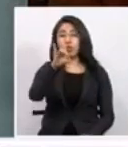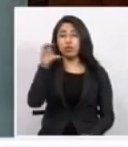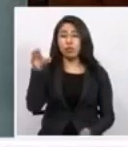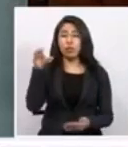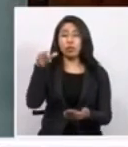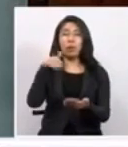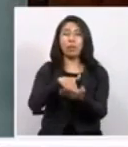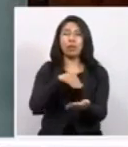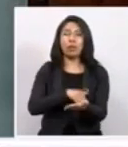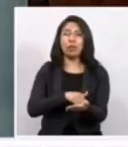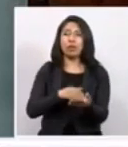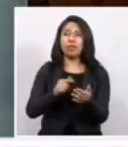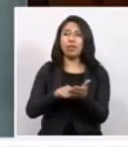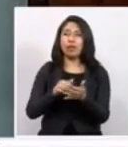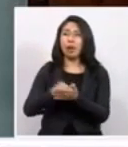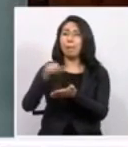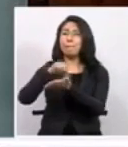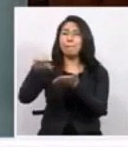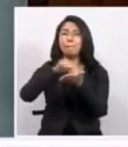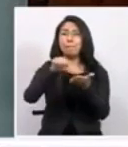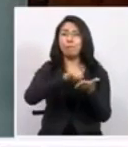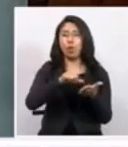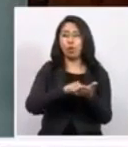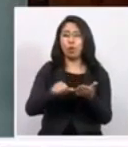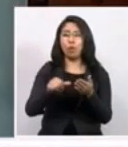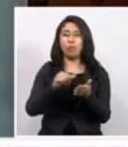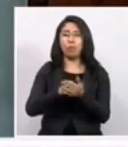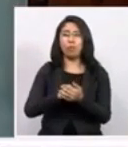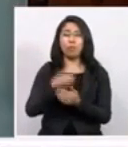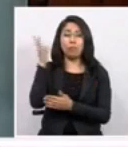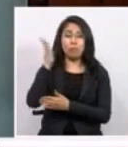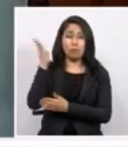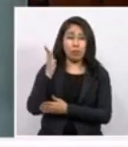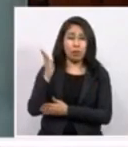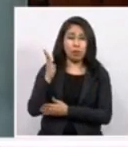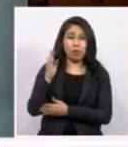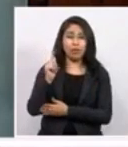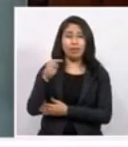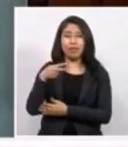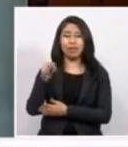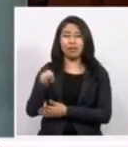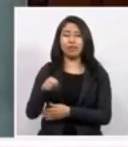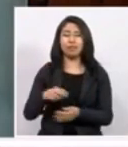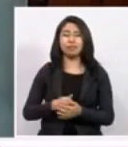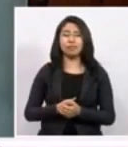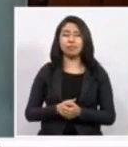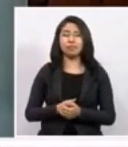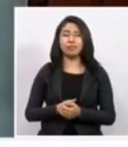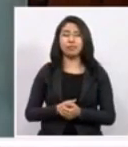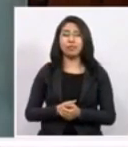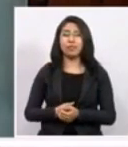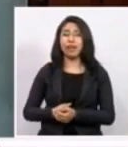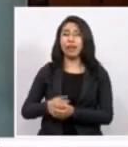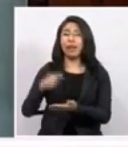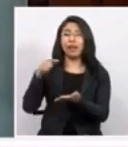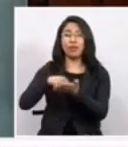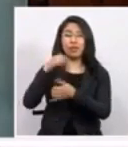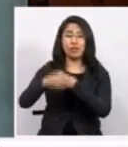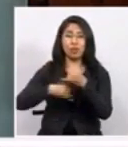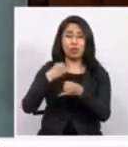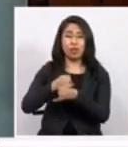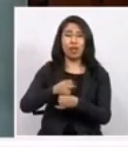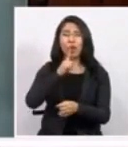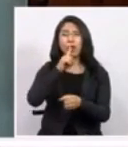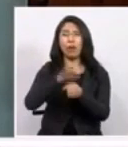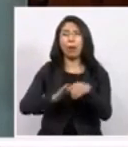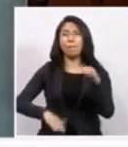de subastas públicas de bonos del Tesoro General. En el ámbito de la deuda externa, se comprometieron créditos externos por